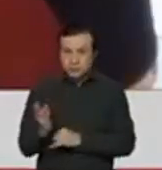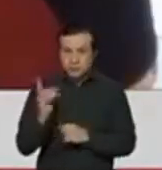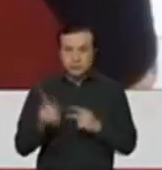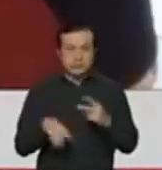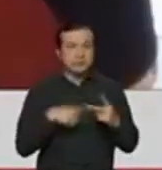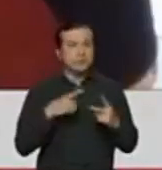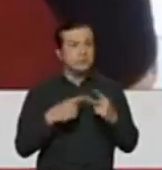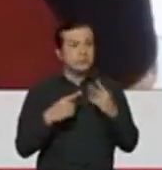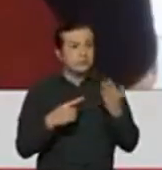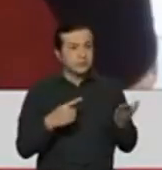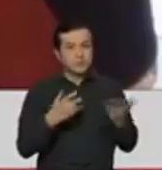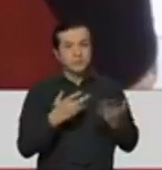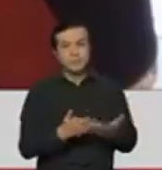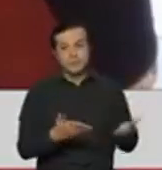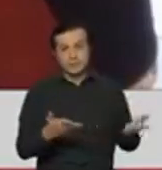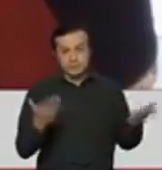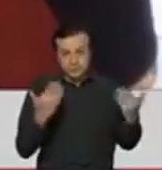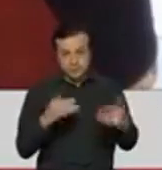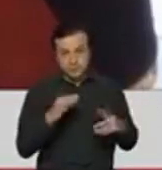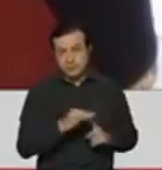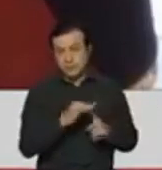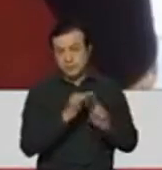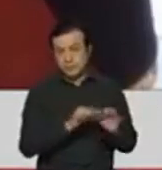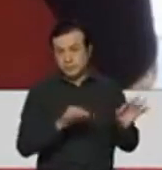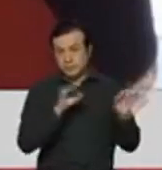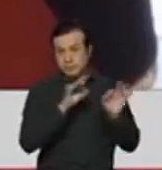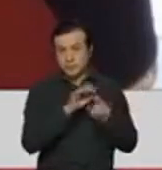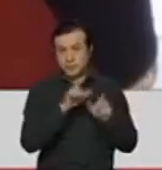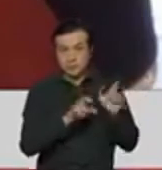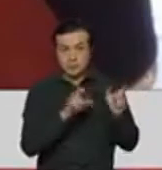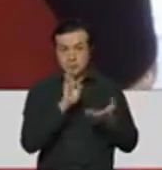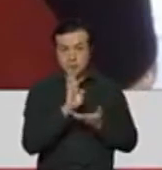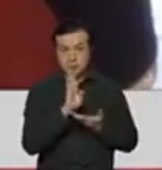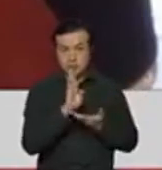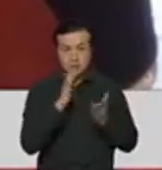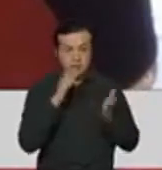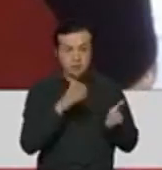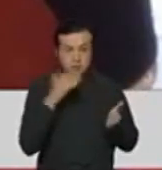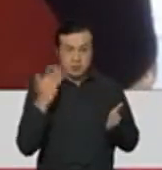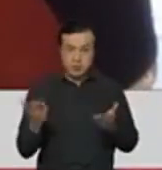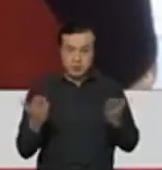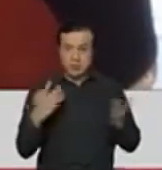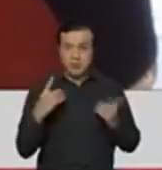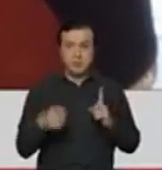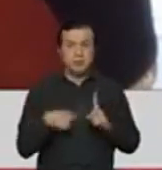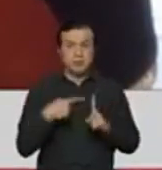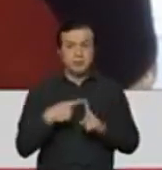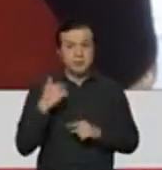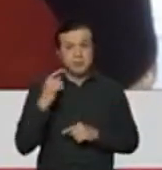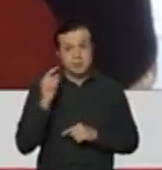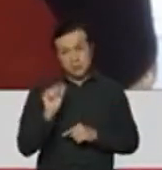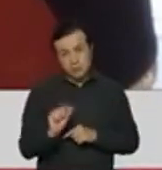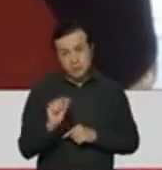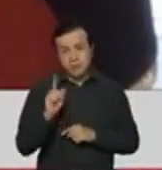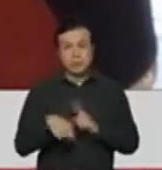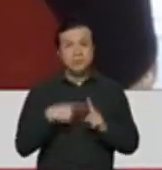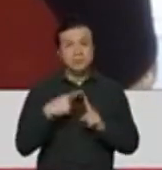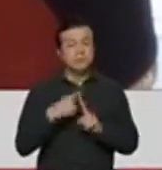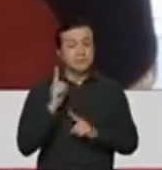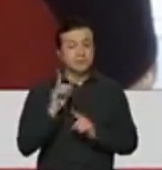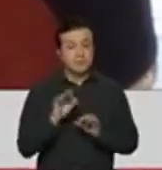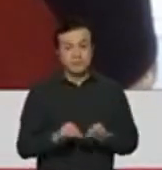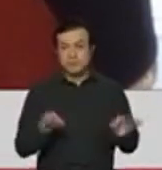una cabeza de prestación de servicios especializados a afiliados y jubilados. Y también una línea, aunque más pequeña, pero